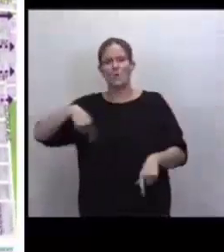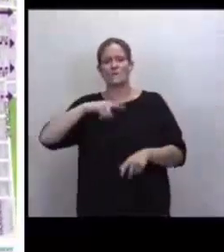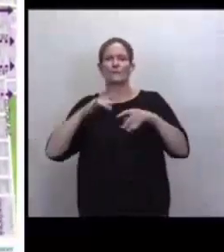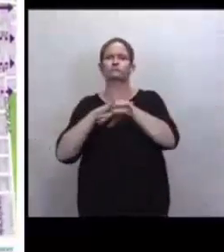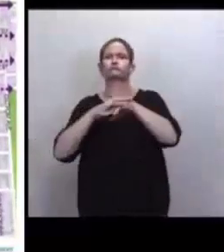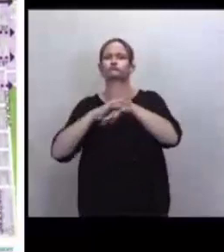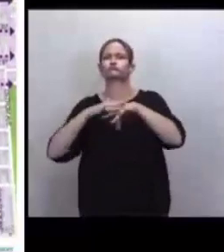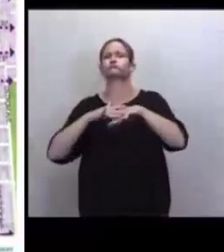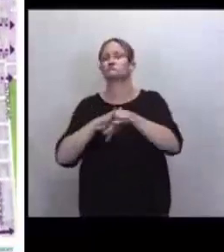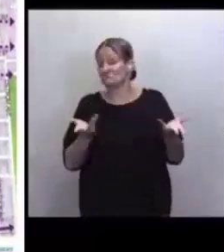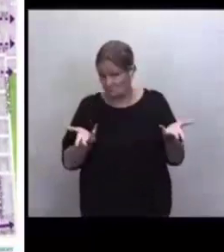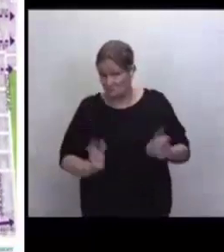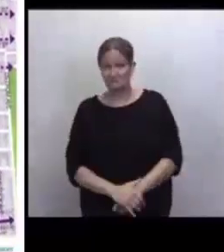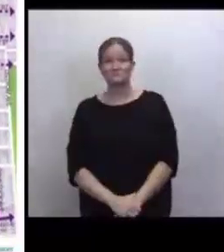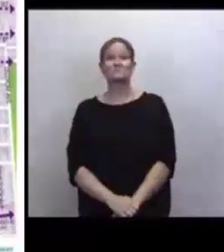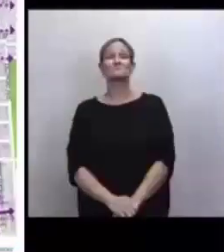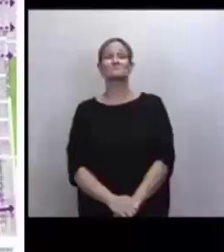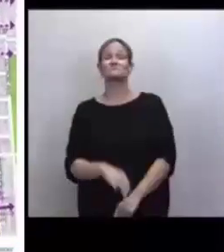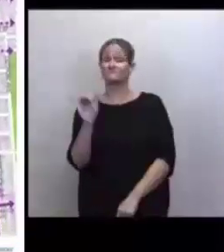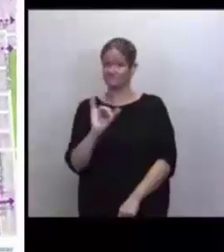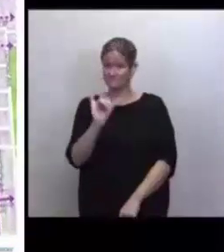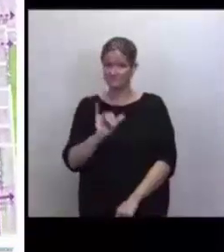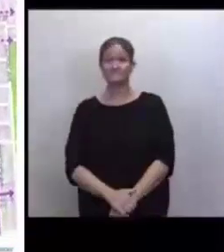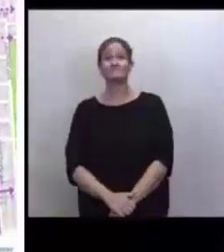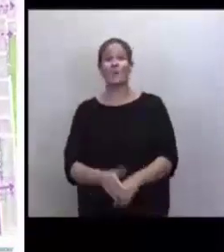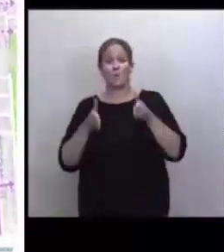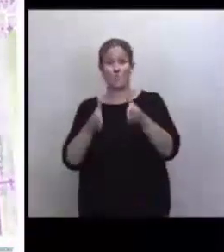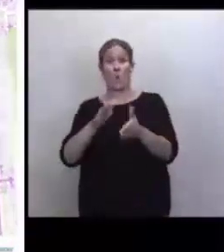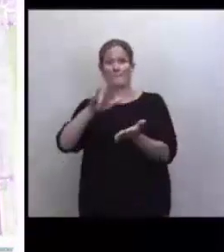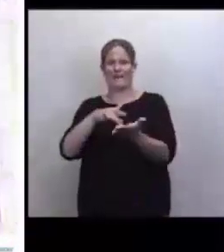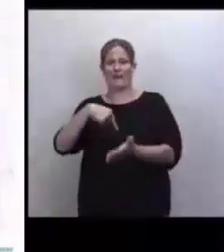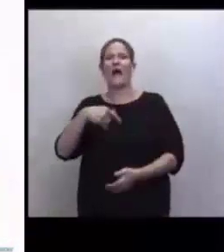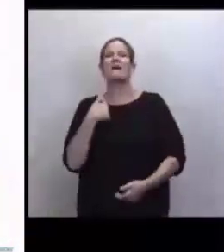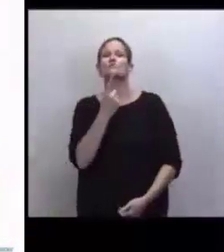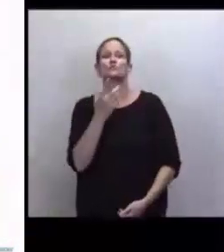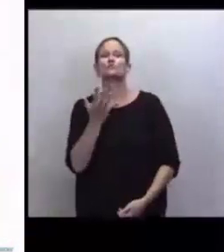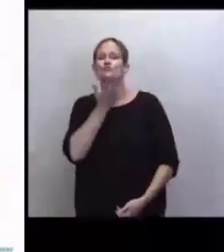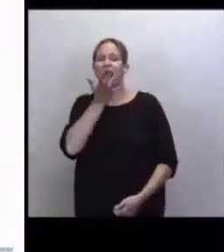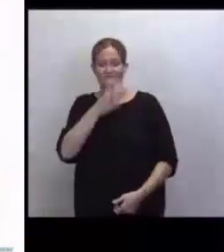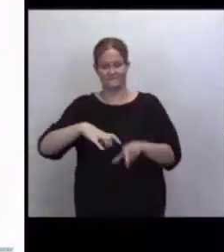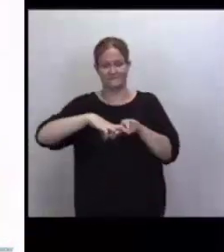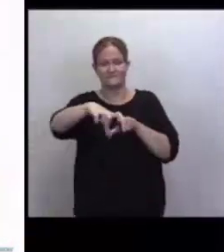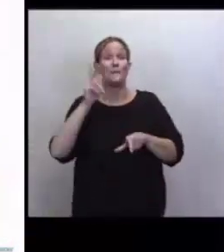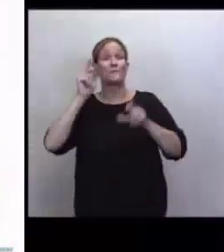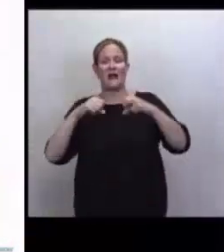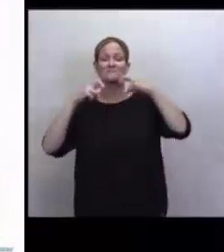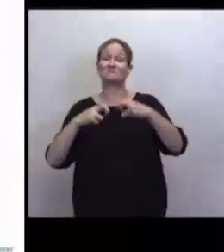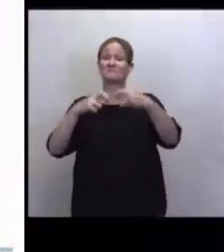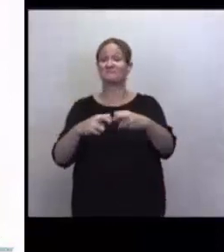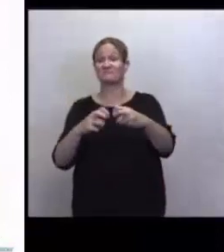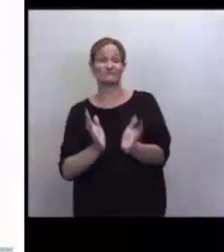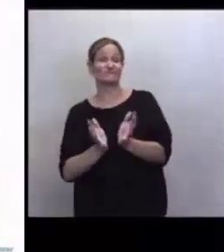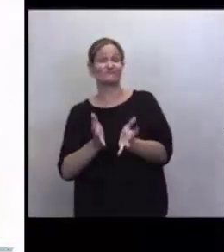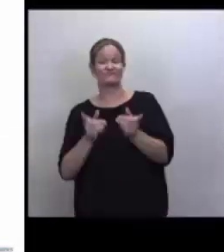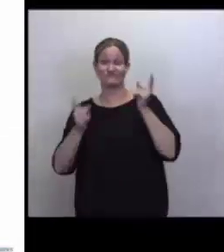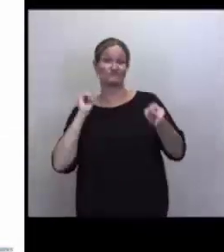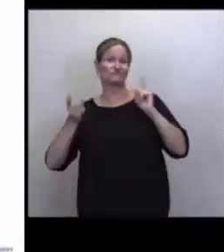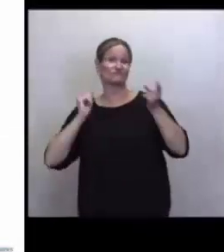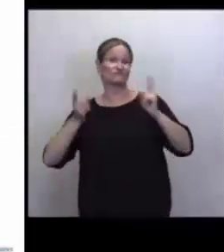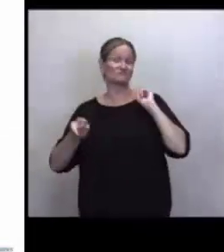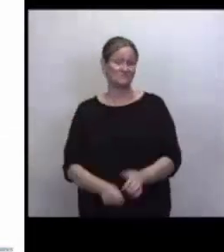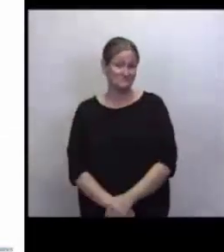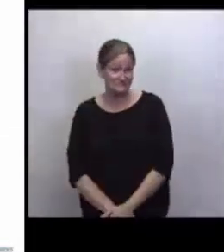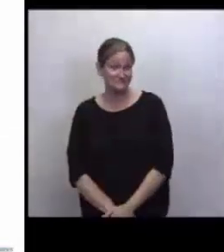espacios paisajísticos para uso peatonal. Estas características mejorarían la movilidad y la accesibilidad